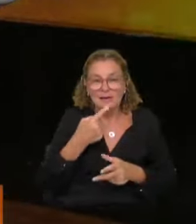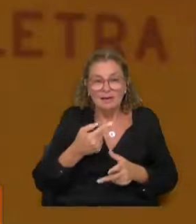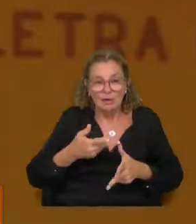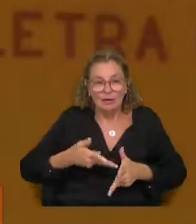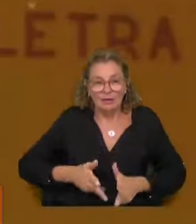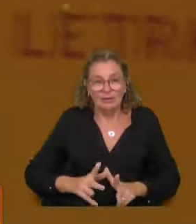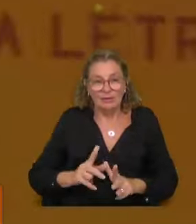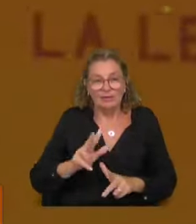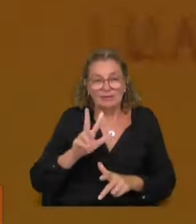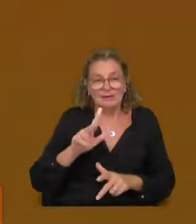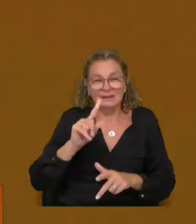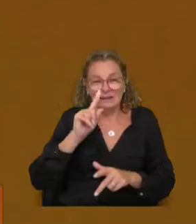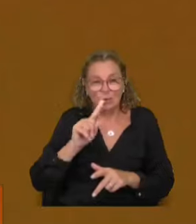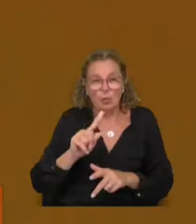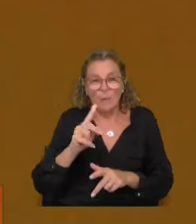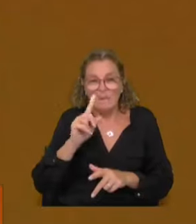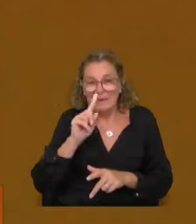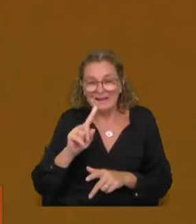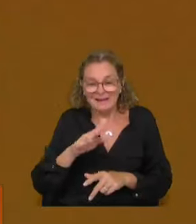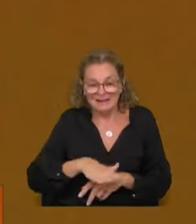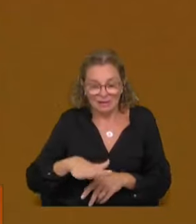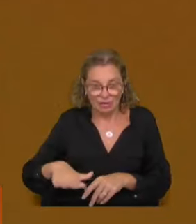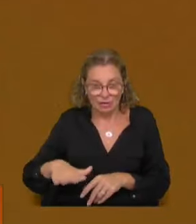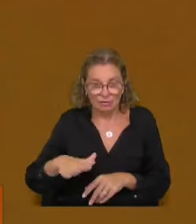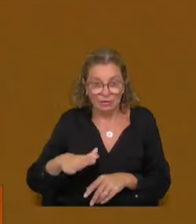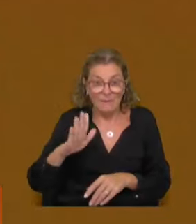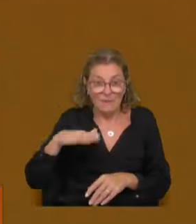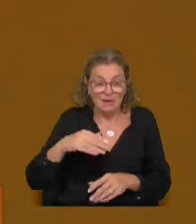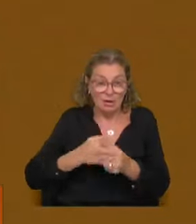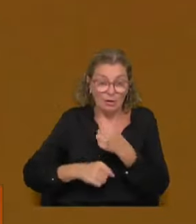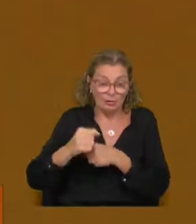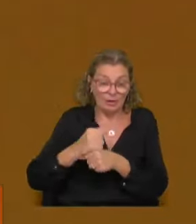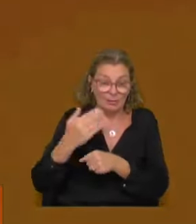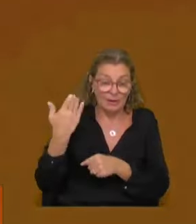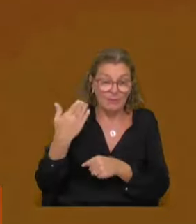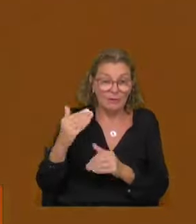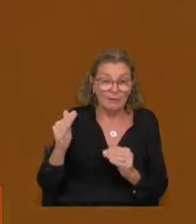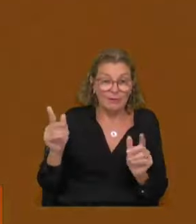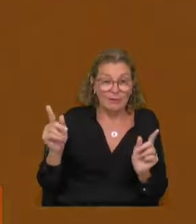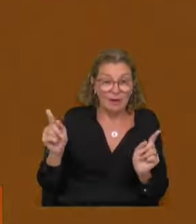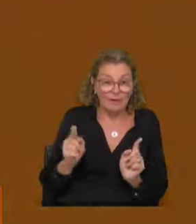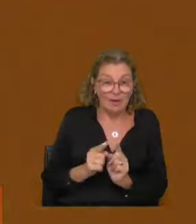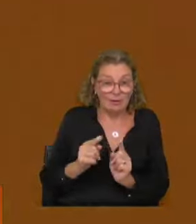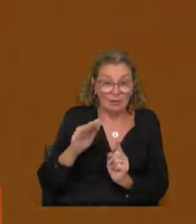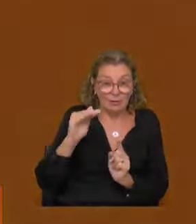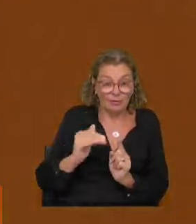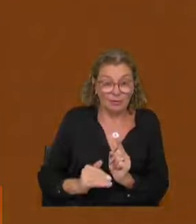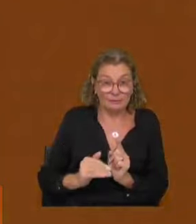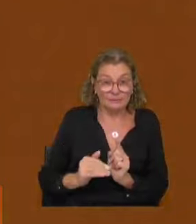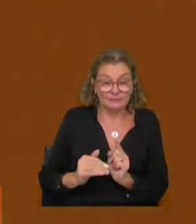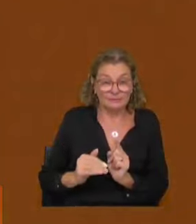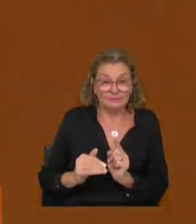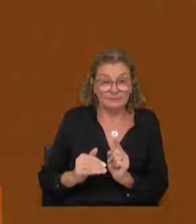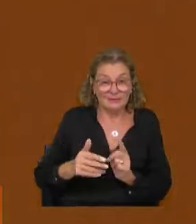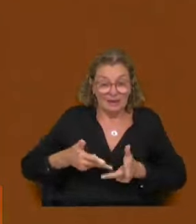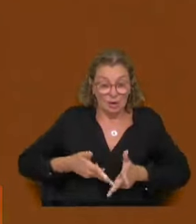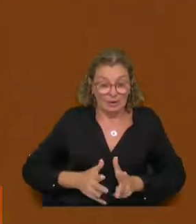3178 niños que son menos que los otros años pero fue la disminución más baja que se dio en la tasa en en la